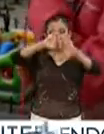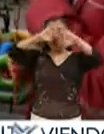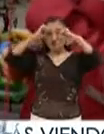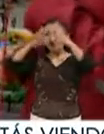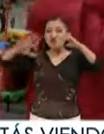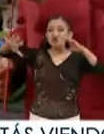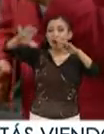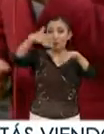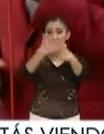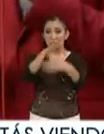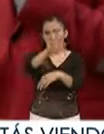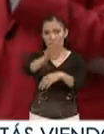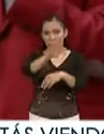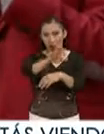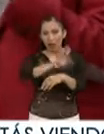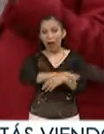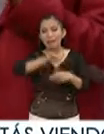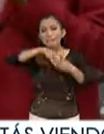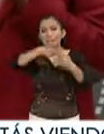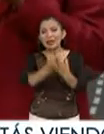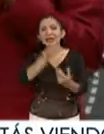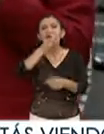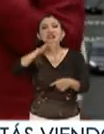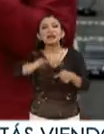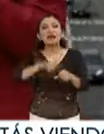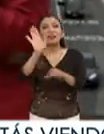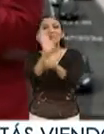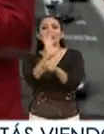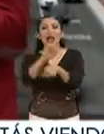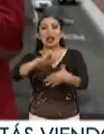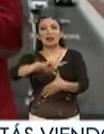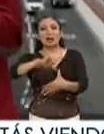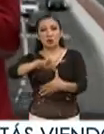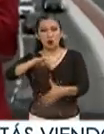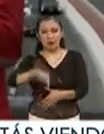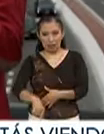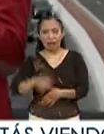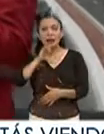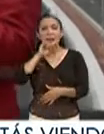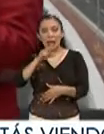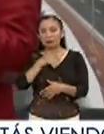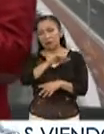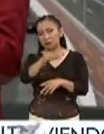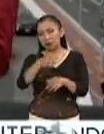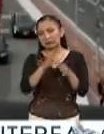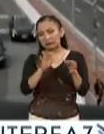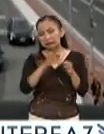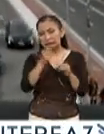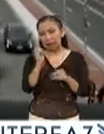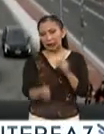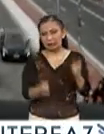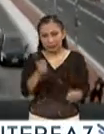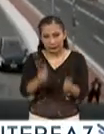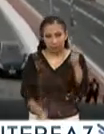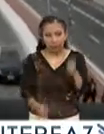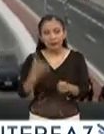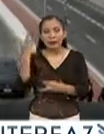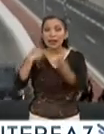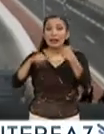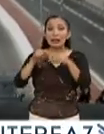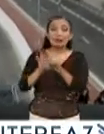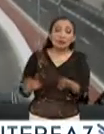convenciones. El próximo miércoles, por ejemplo, estará iniciando un festival de cine latinoamericano donde también les estaremos dando algunos detalles.